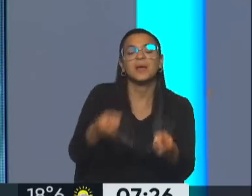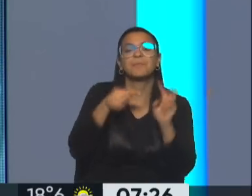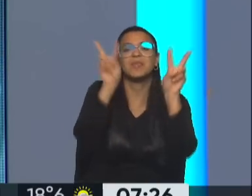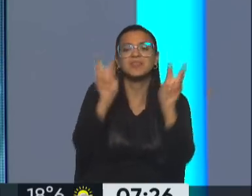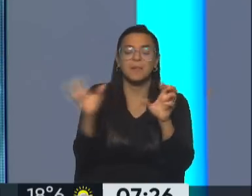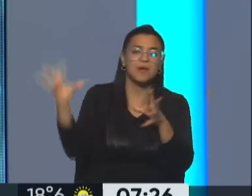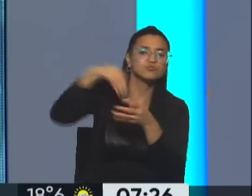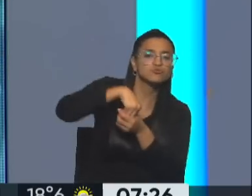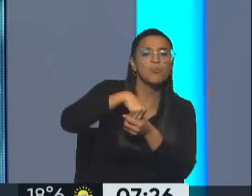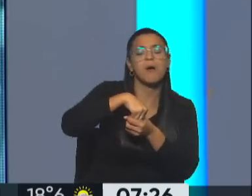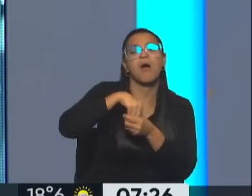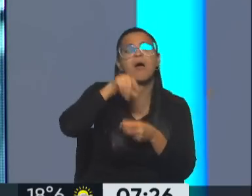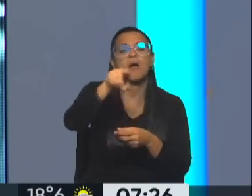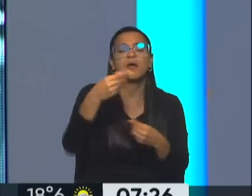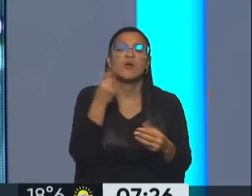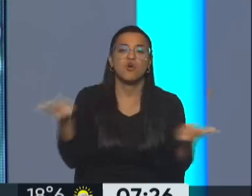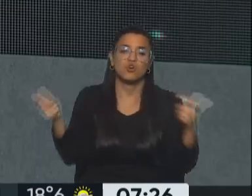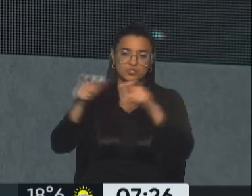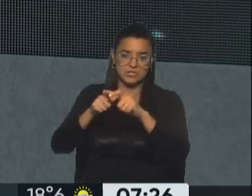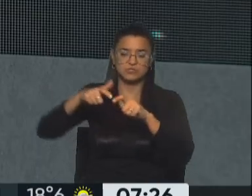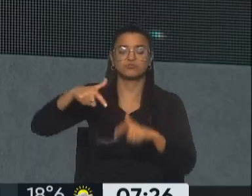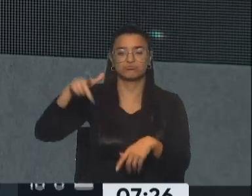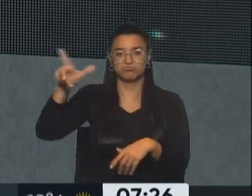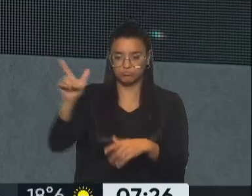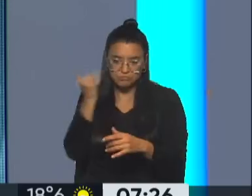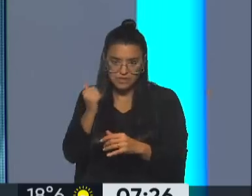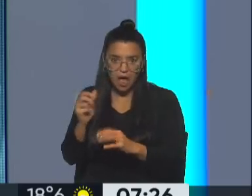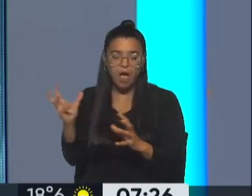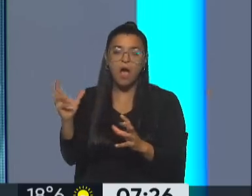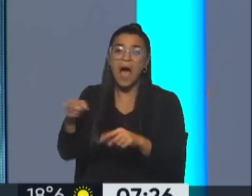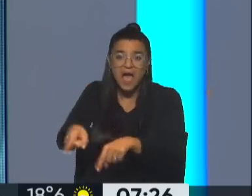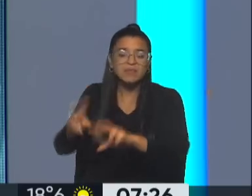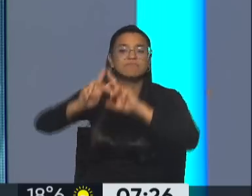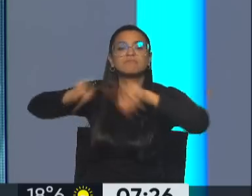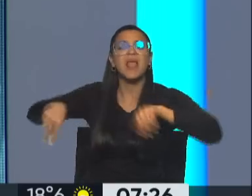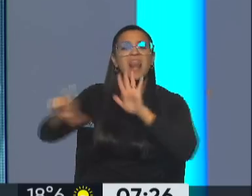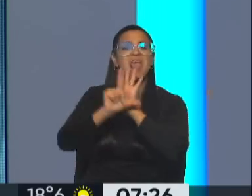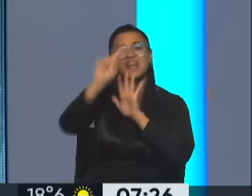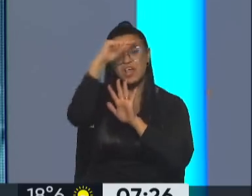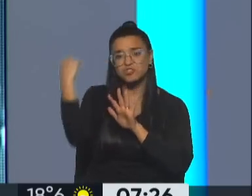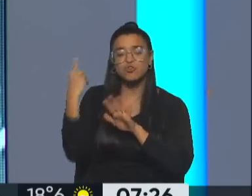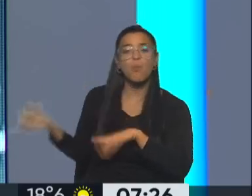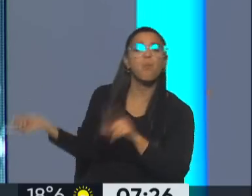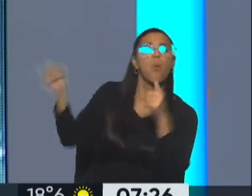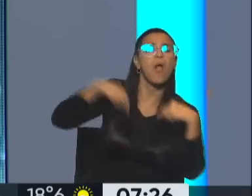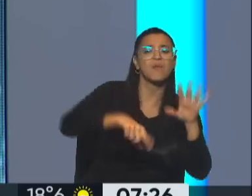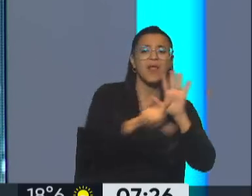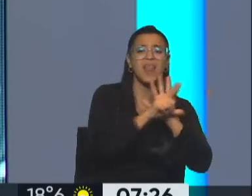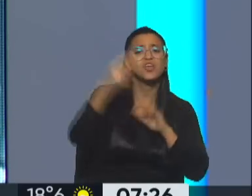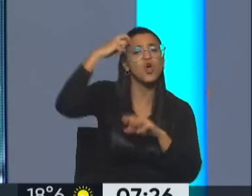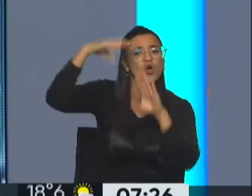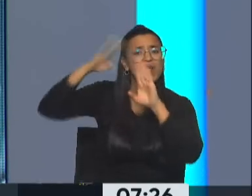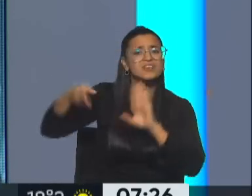con el Consejo de la Magistratura, donde se anuló una ley nacional y se restableció una ley que el Congreso